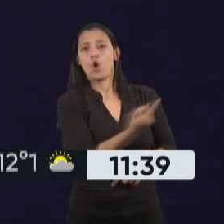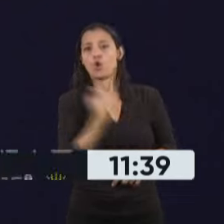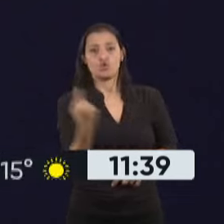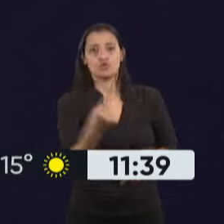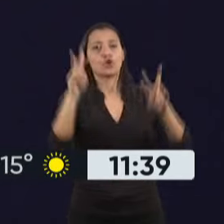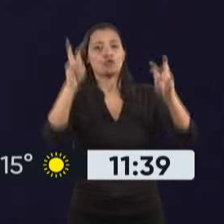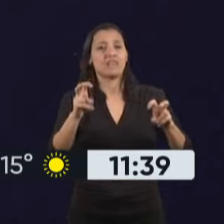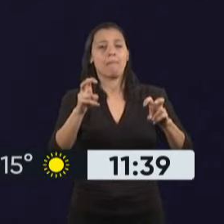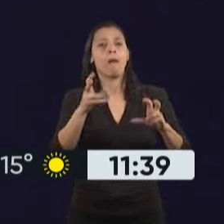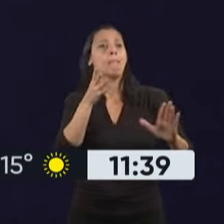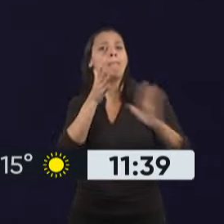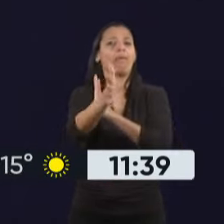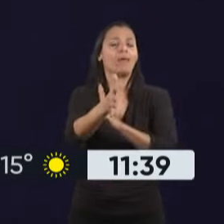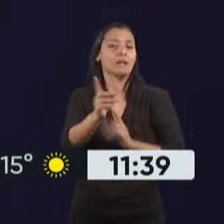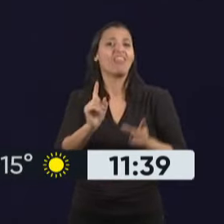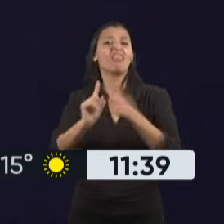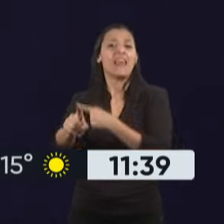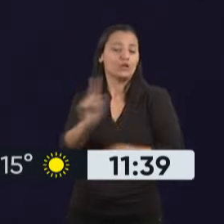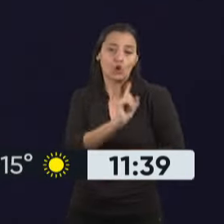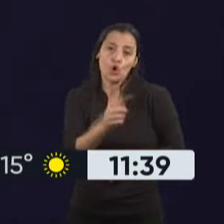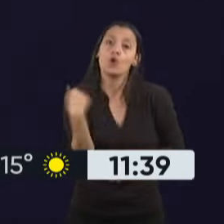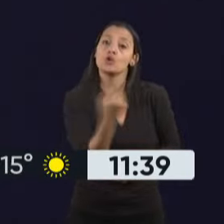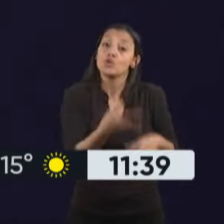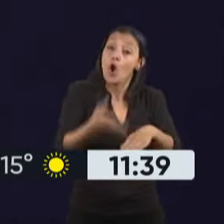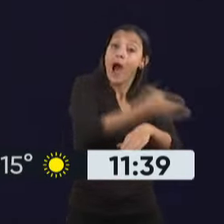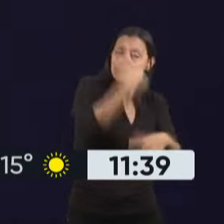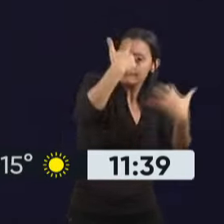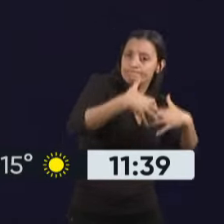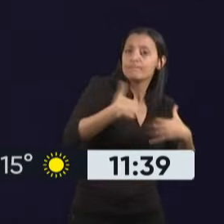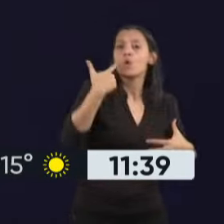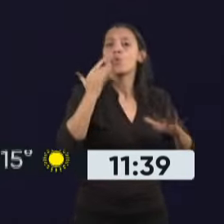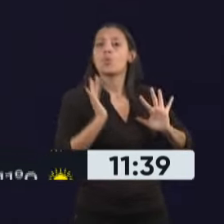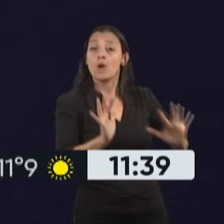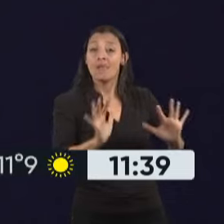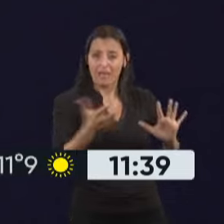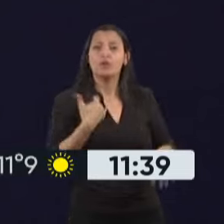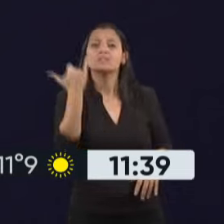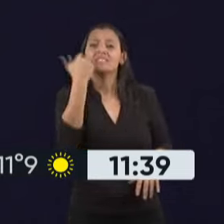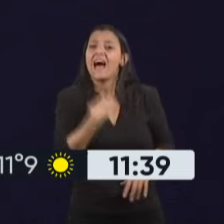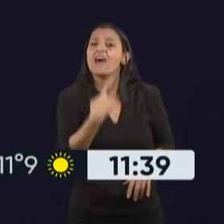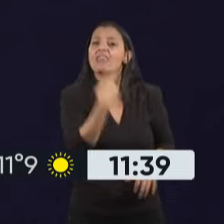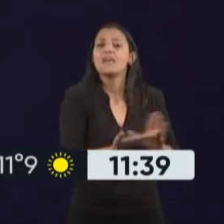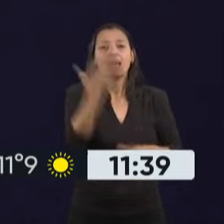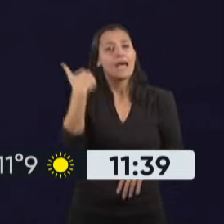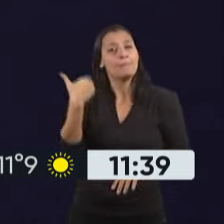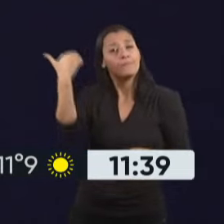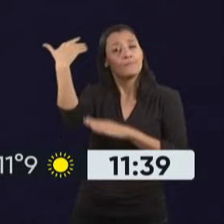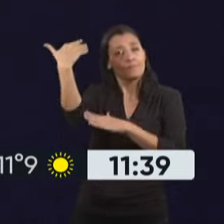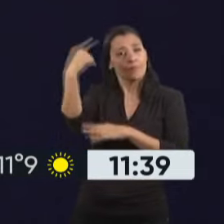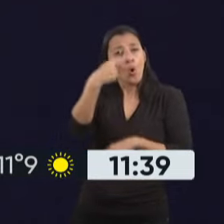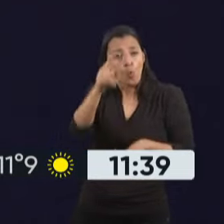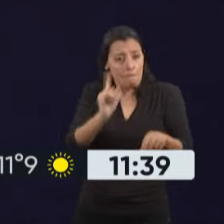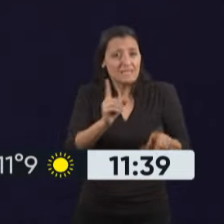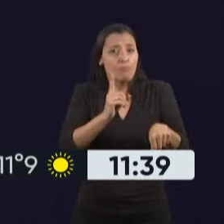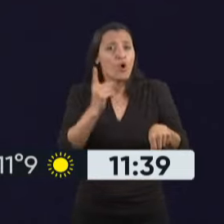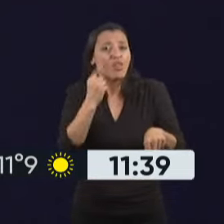En definitiva, yo lo dije cuando me hicieron una pregunta similar en la última conferencia de prensa o el mismo día de